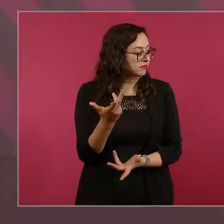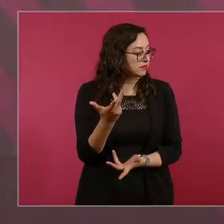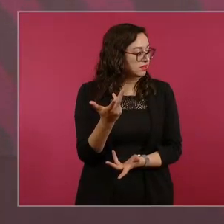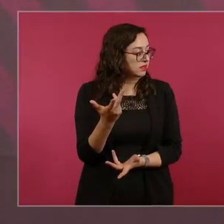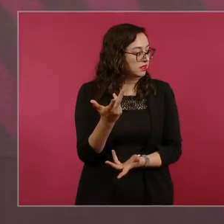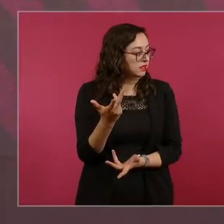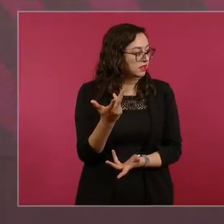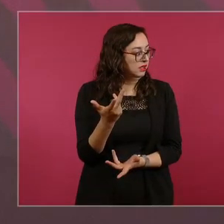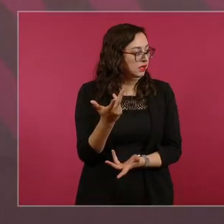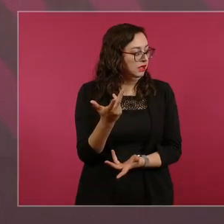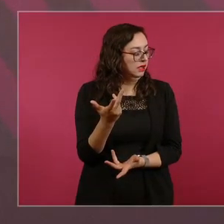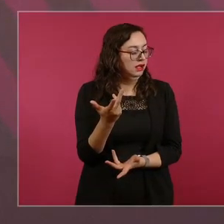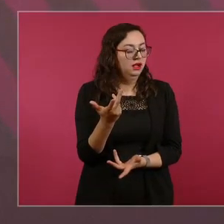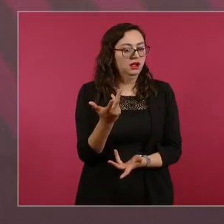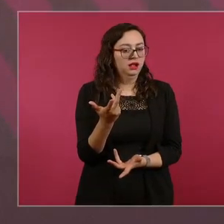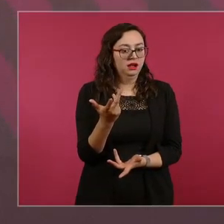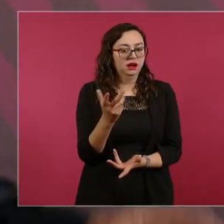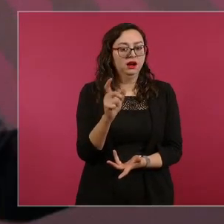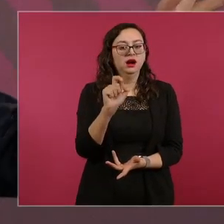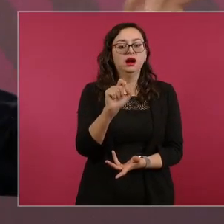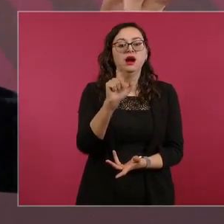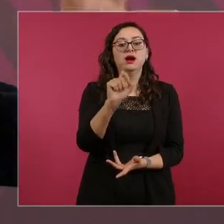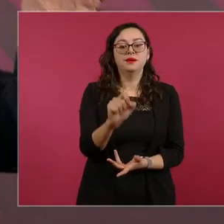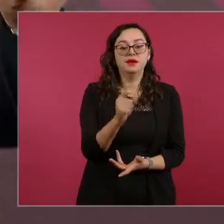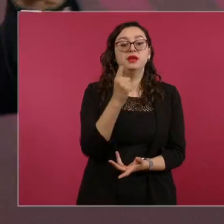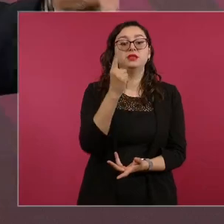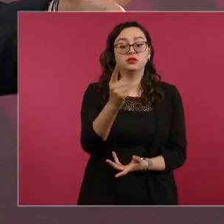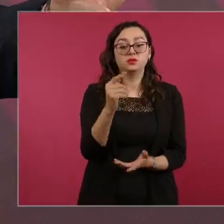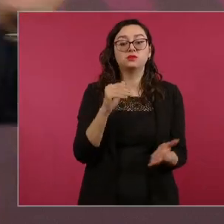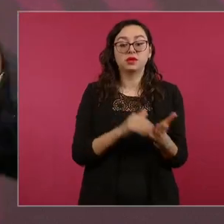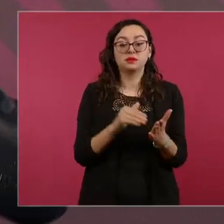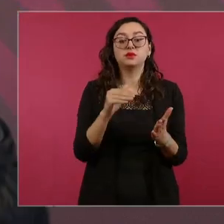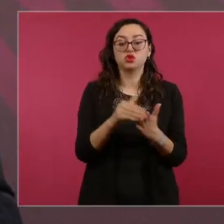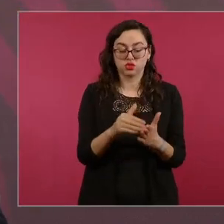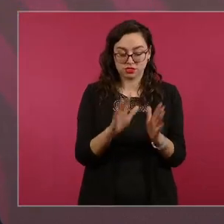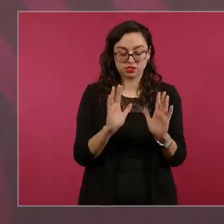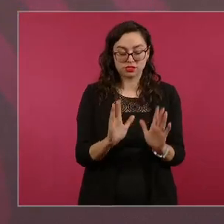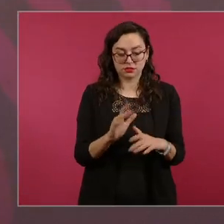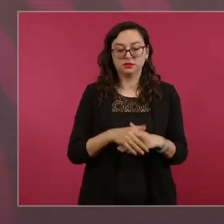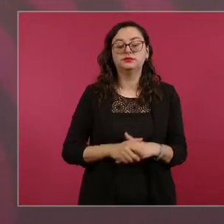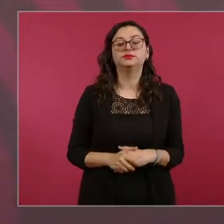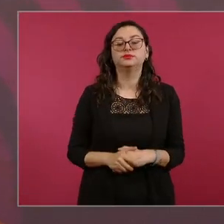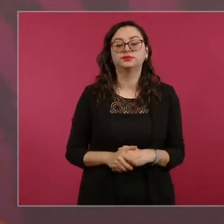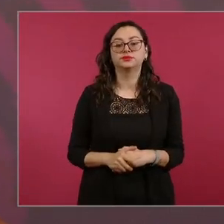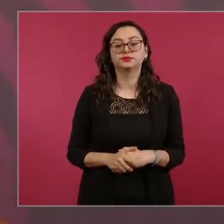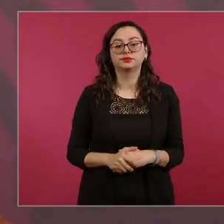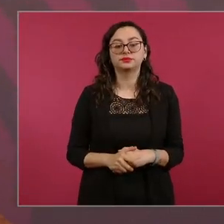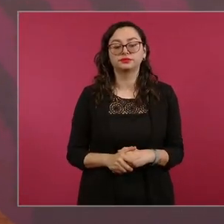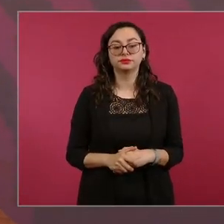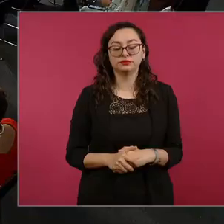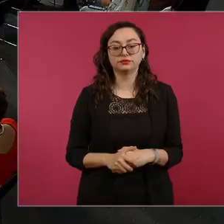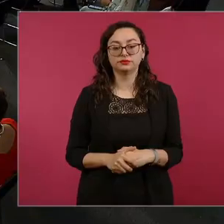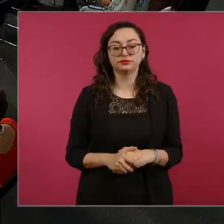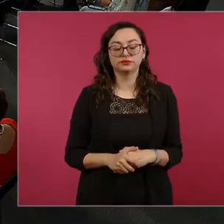y tres, los cuales veintiuno son de las… Veintiuno de los que estaban… Veintiuno de los estaban… Sí. Entonces,